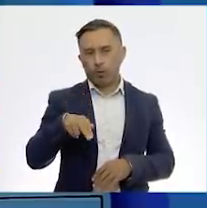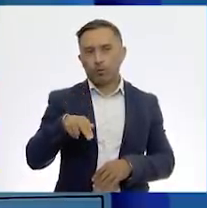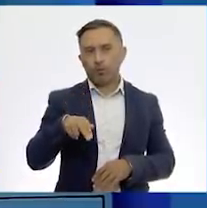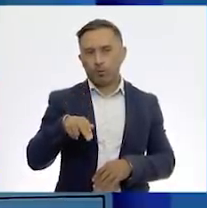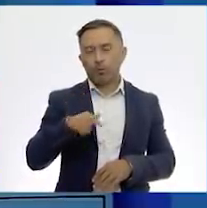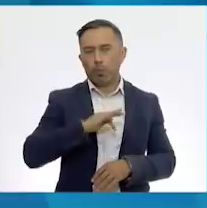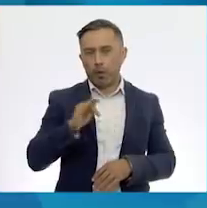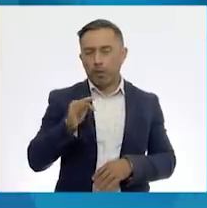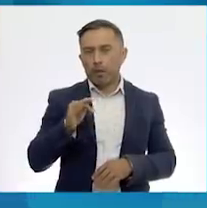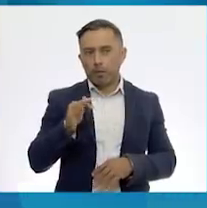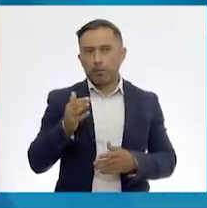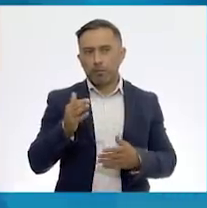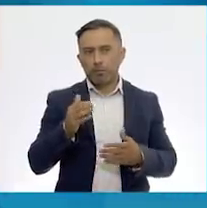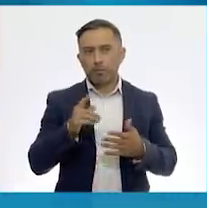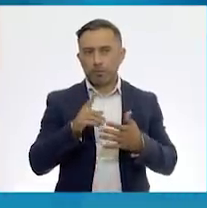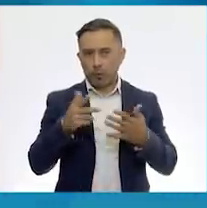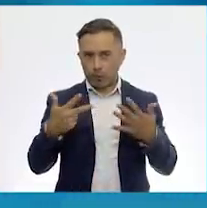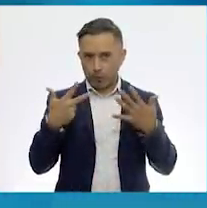caso